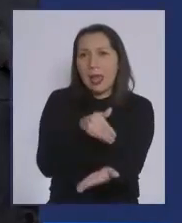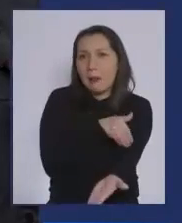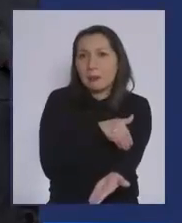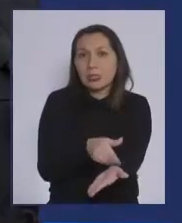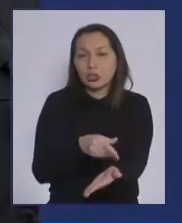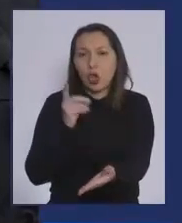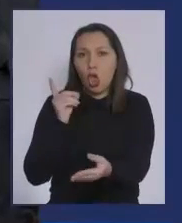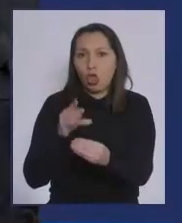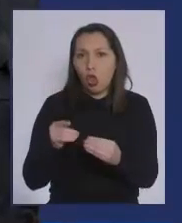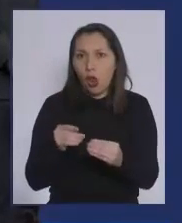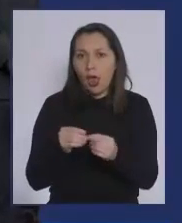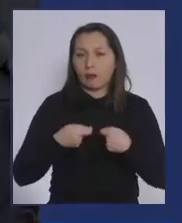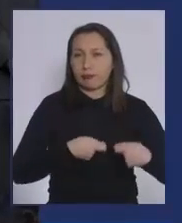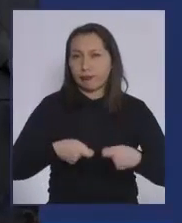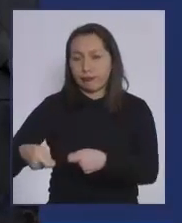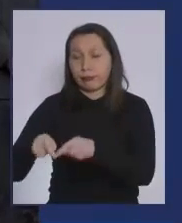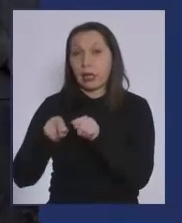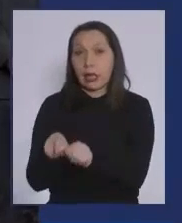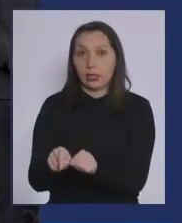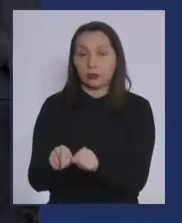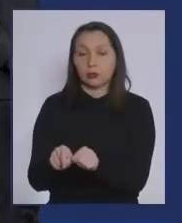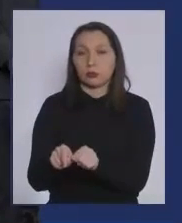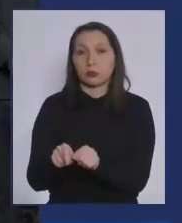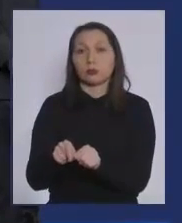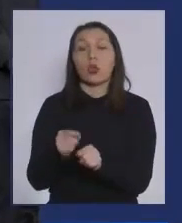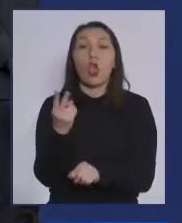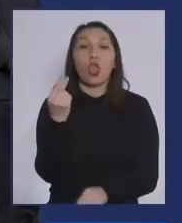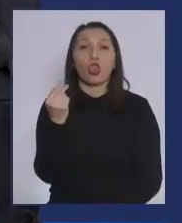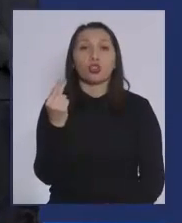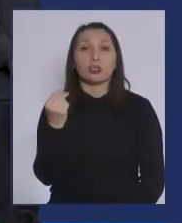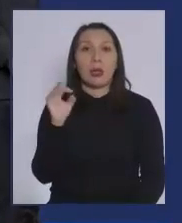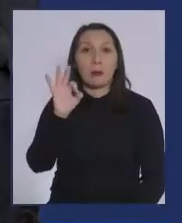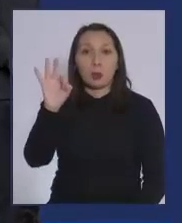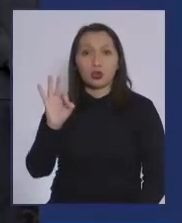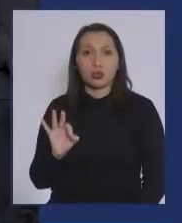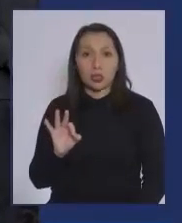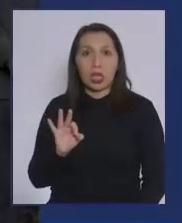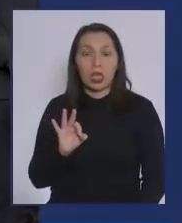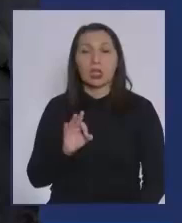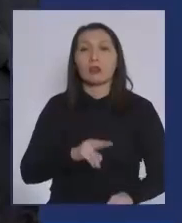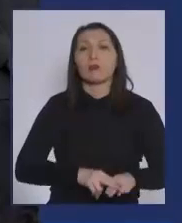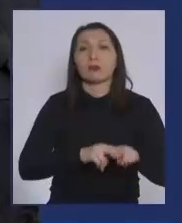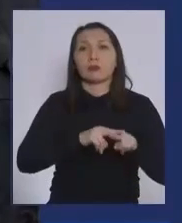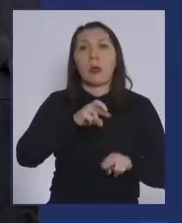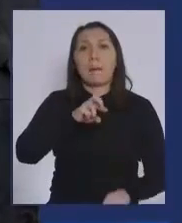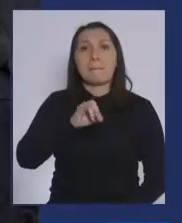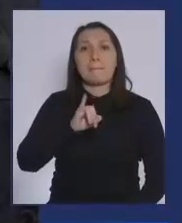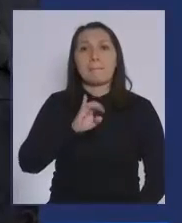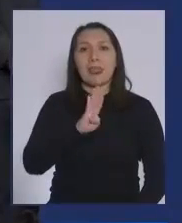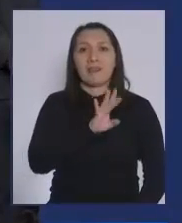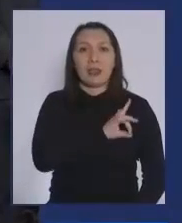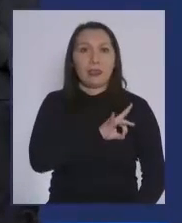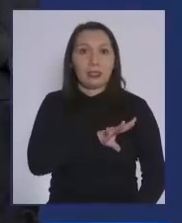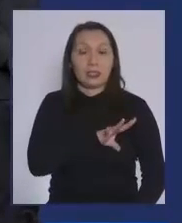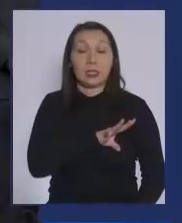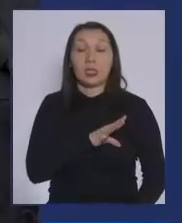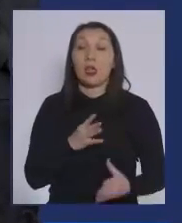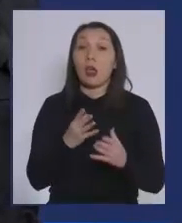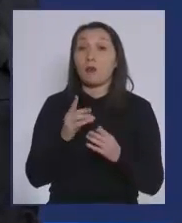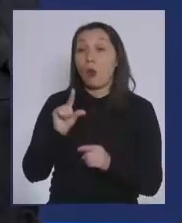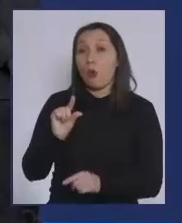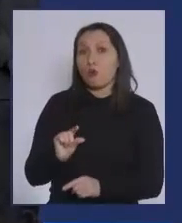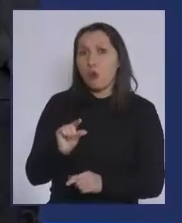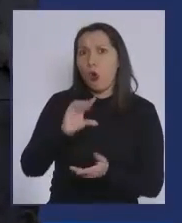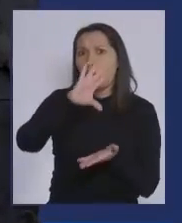de dólares es decir el 12 por ciento de nuestro producto interno bruto yo creo que hay muy